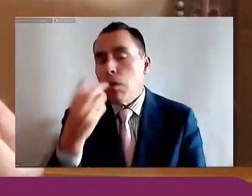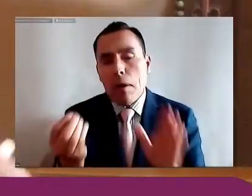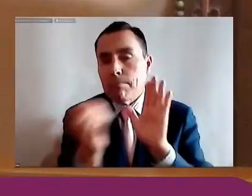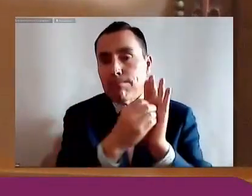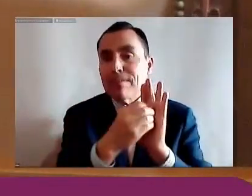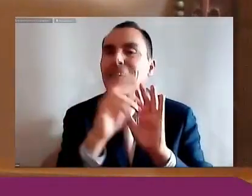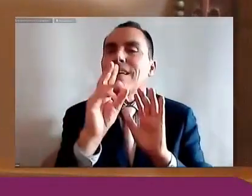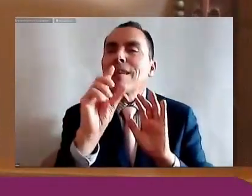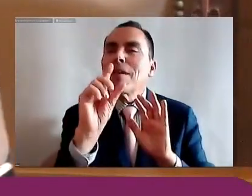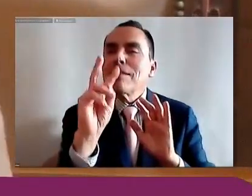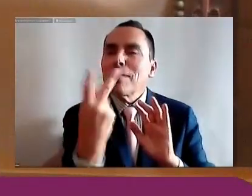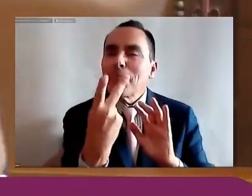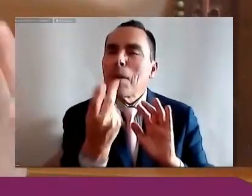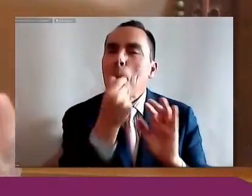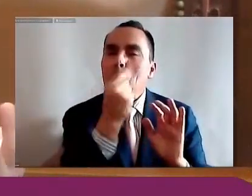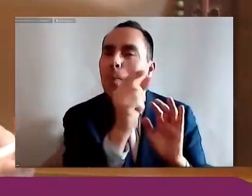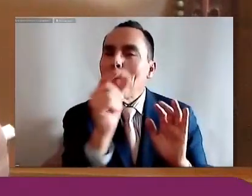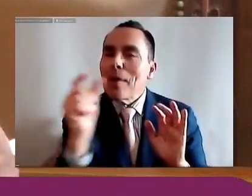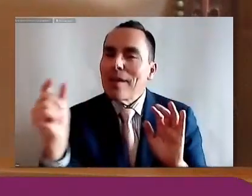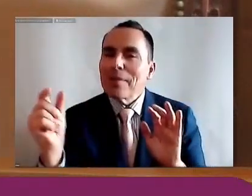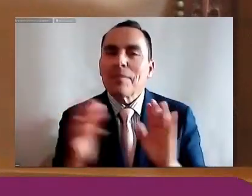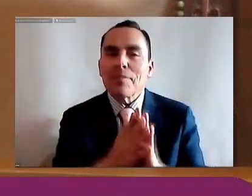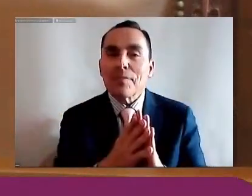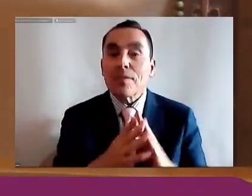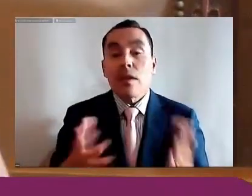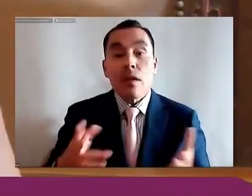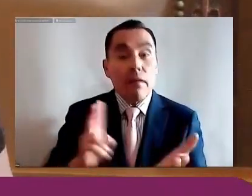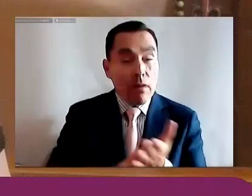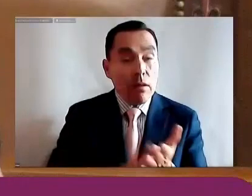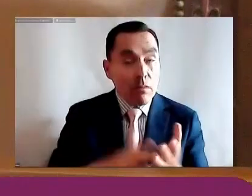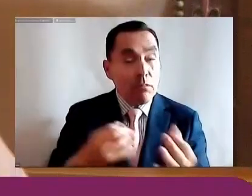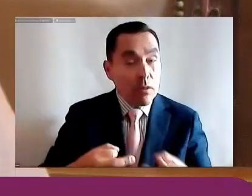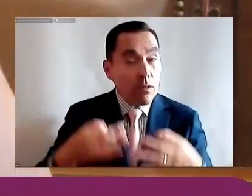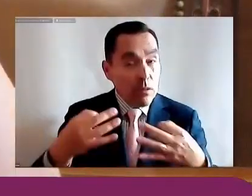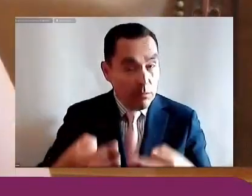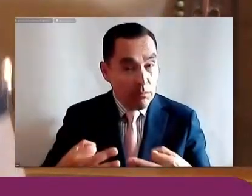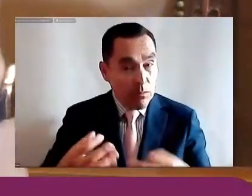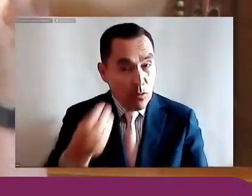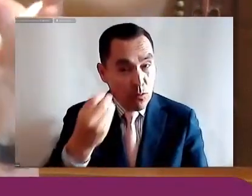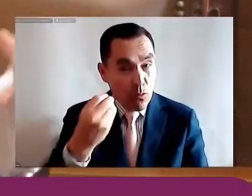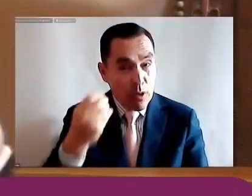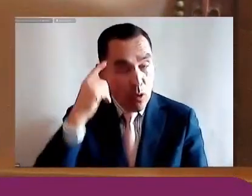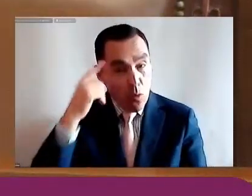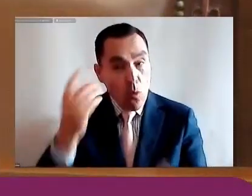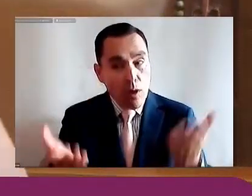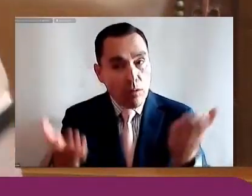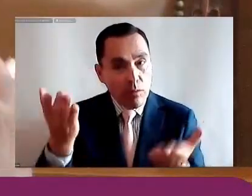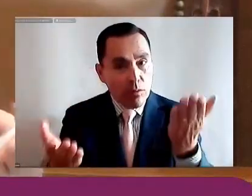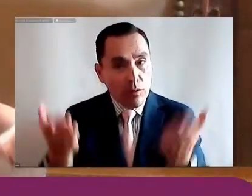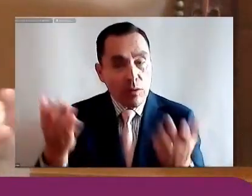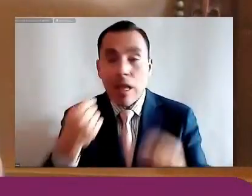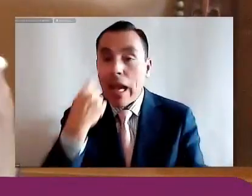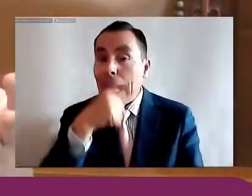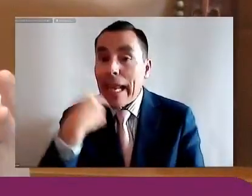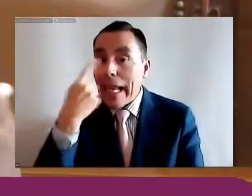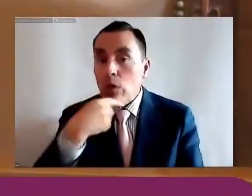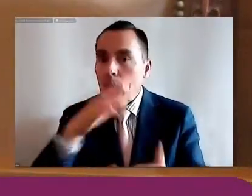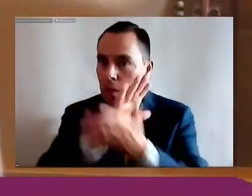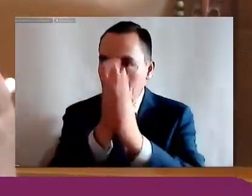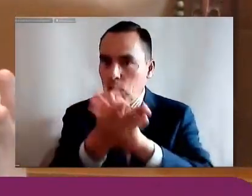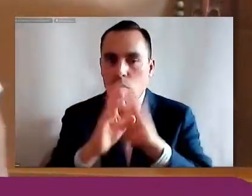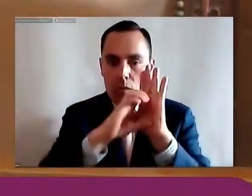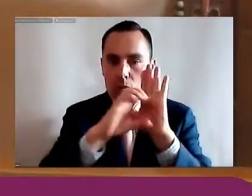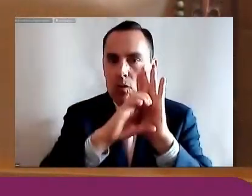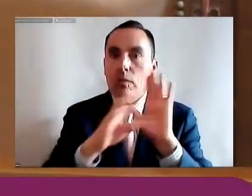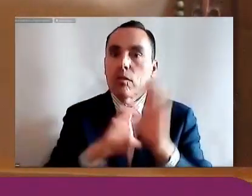de si es conveniente o no, si debiésemos trabajar hacia neutralizar el lenguaje de todo el Código Civil, que es una tarea